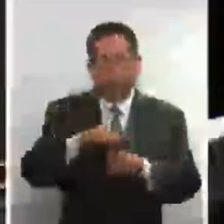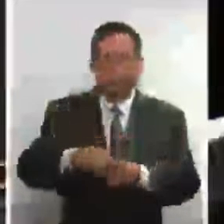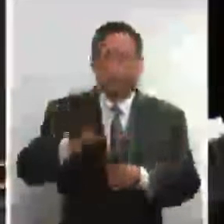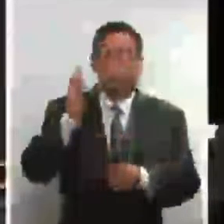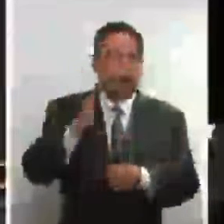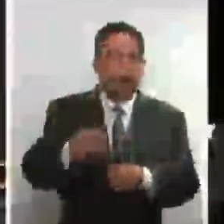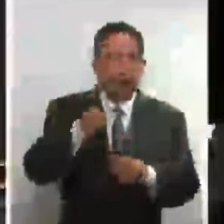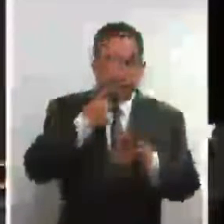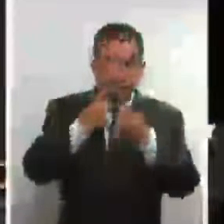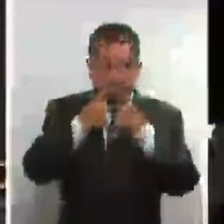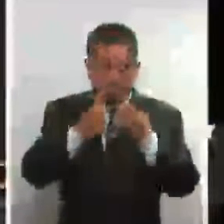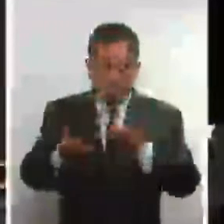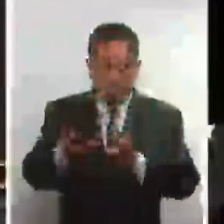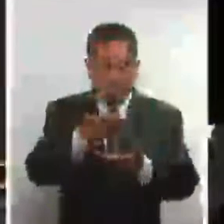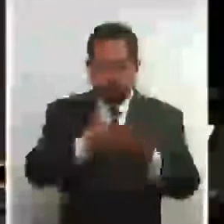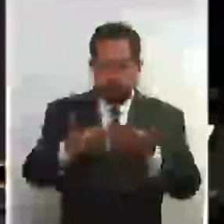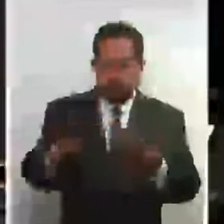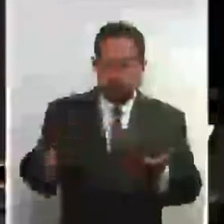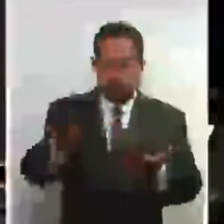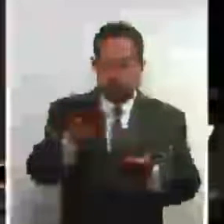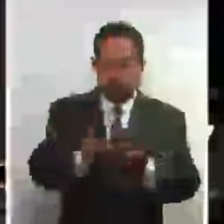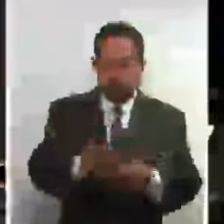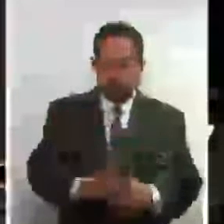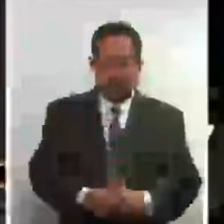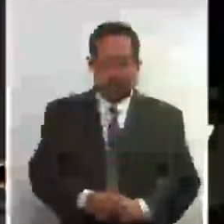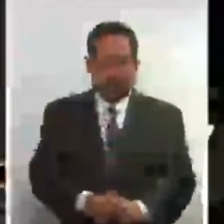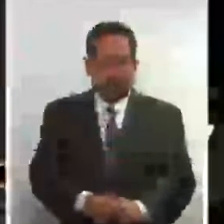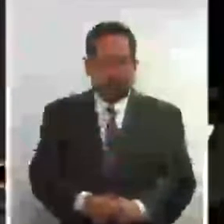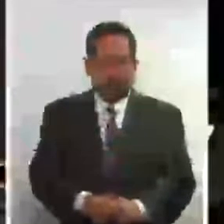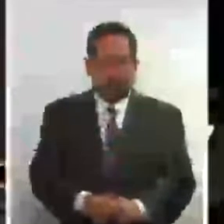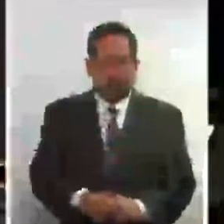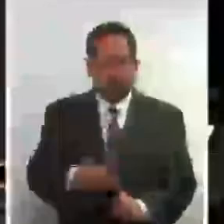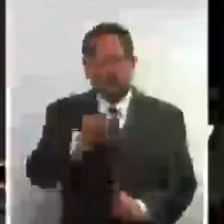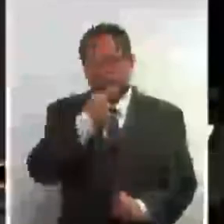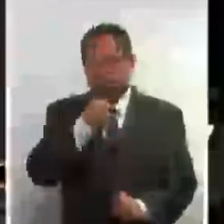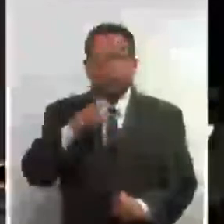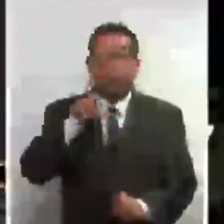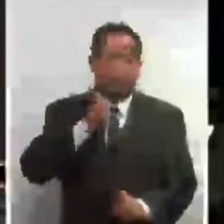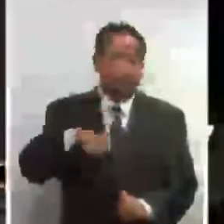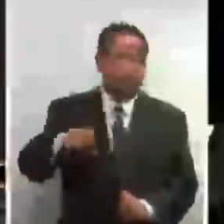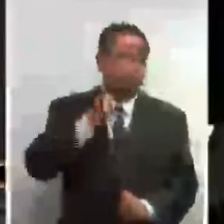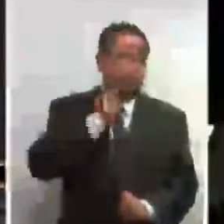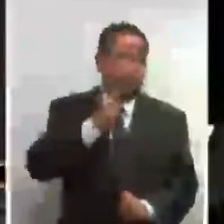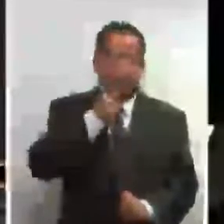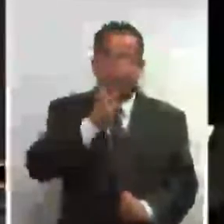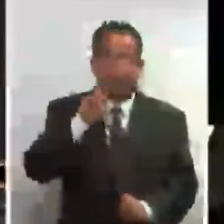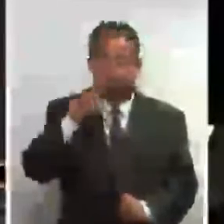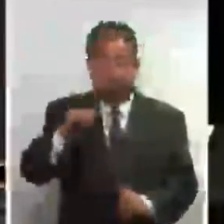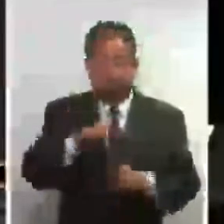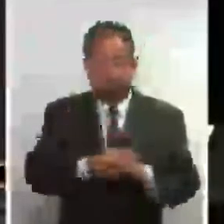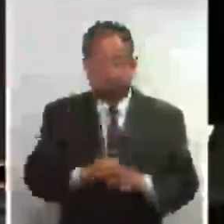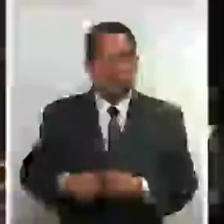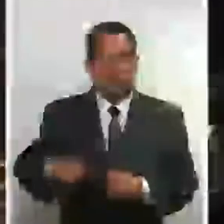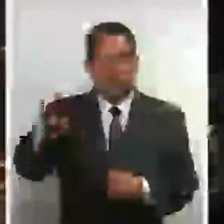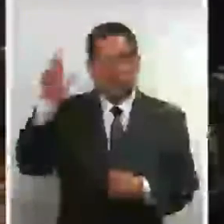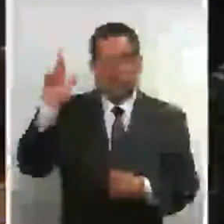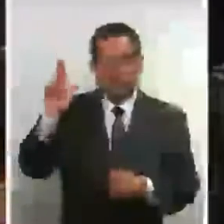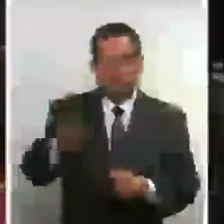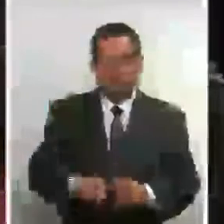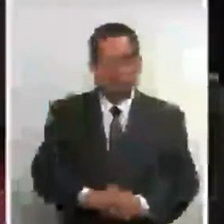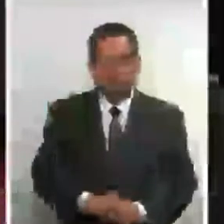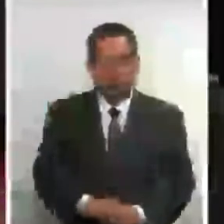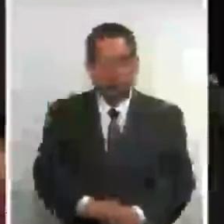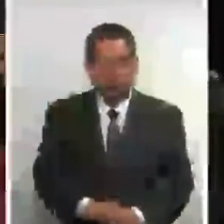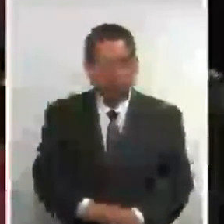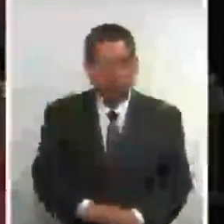se admite la propuesta que acabamos de mencionar. Las y los constituyentes que estén por la afirmativa, sírvanse manifestarlo.